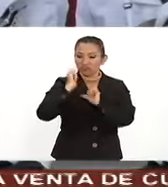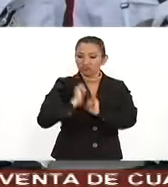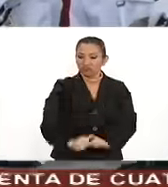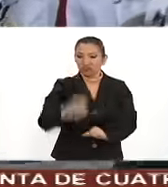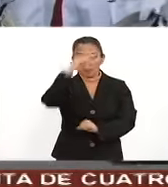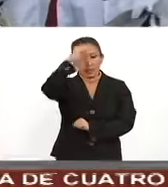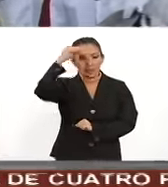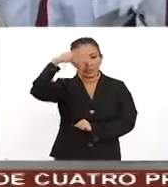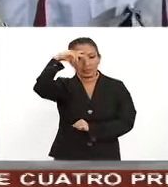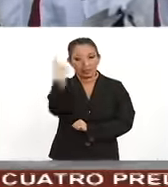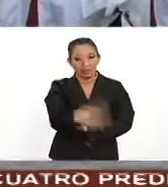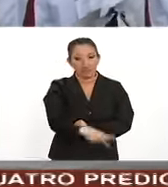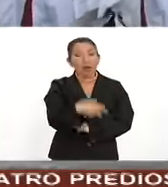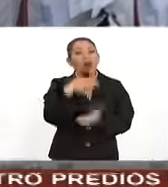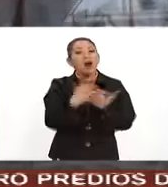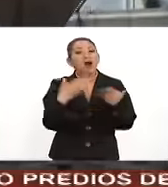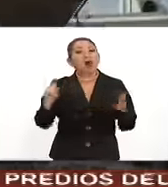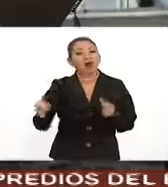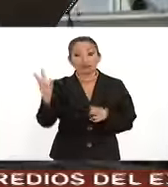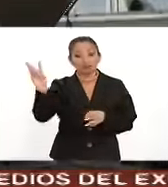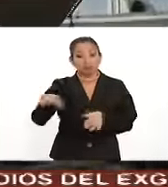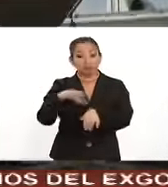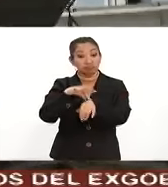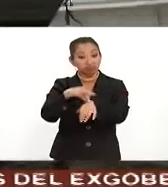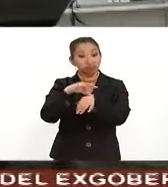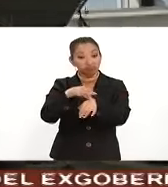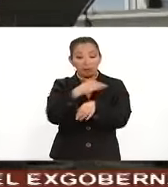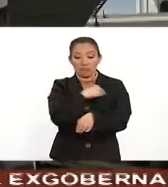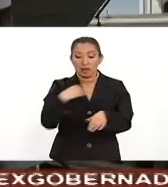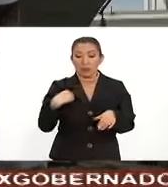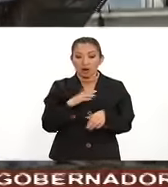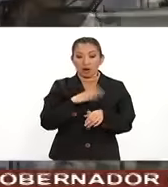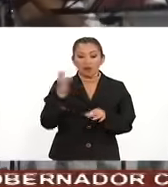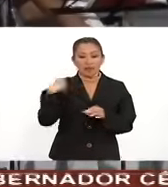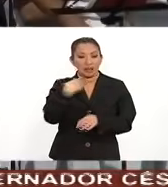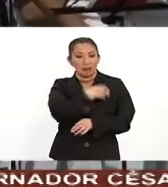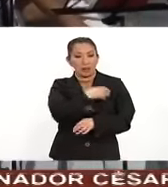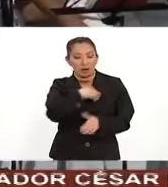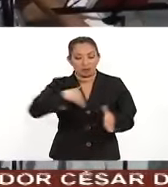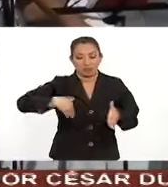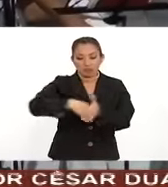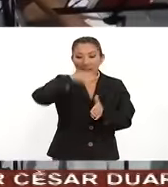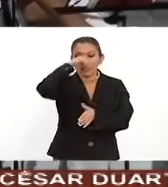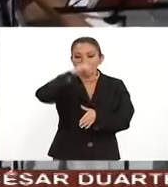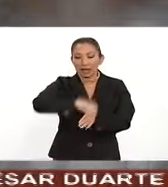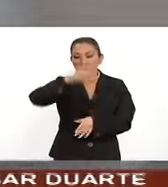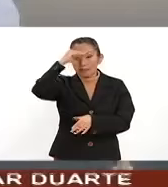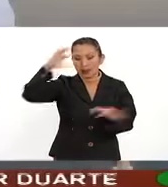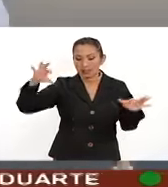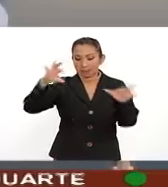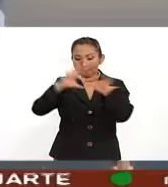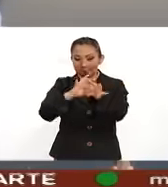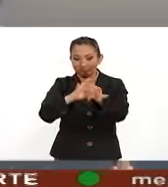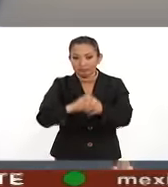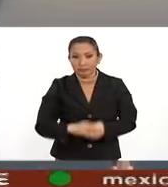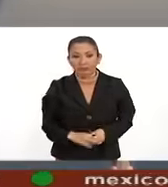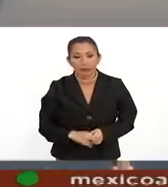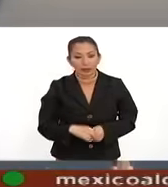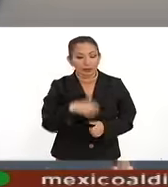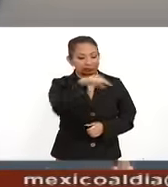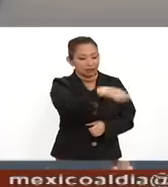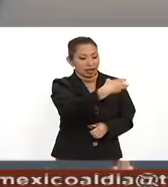Marítima Nacional, misma que hoy es una realidad al integrar las capitanías de puerto a la Secretaría de Marina. La integración de